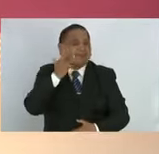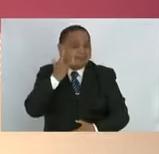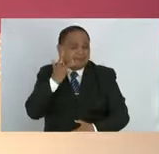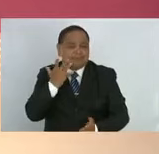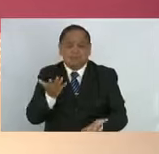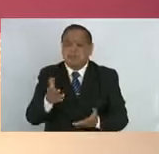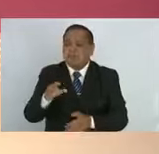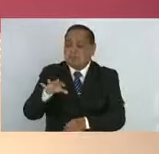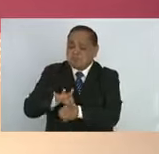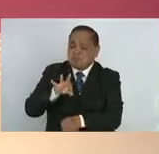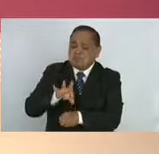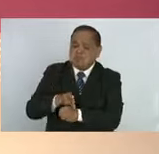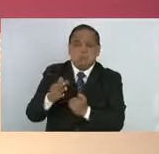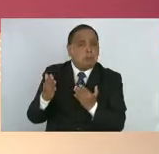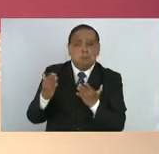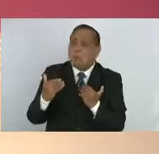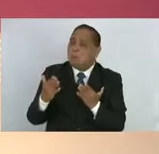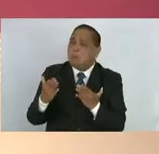Nadie